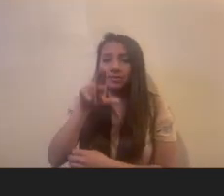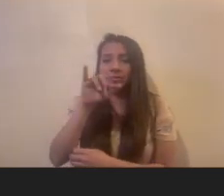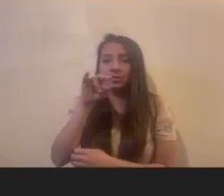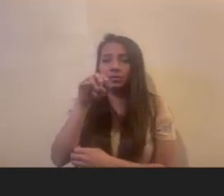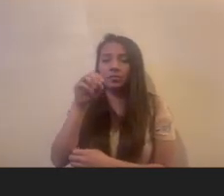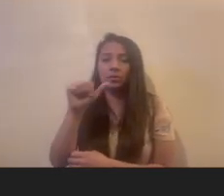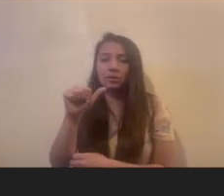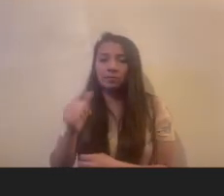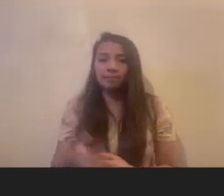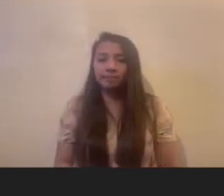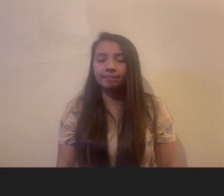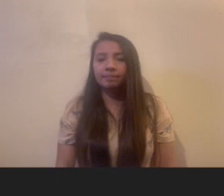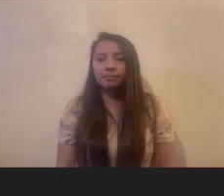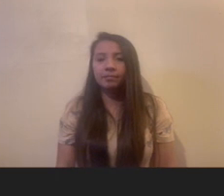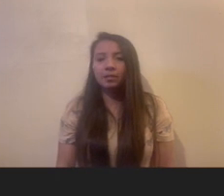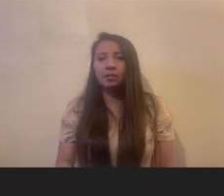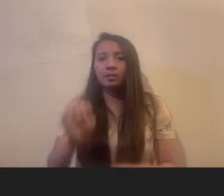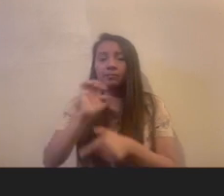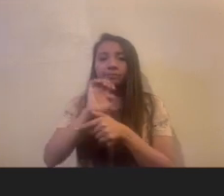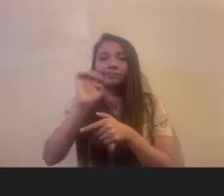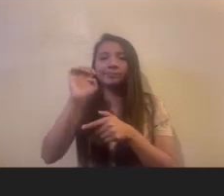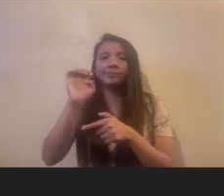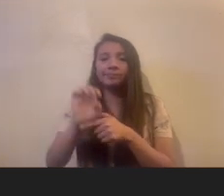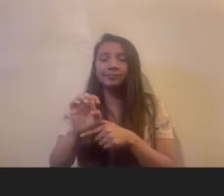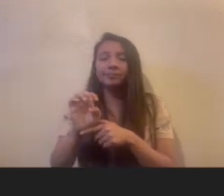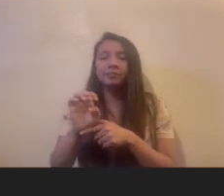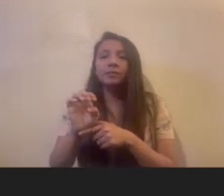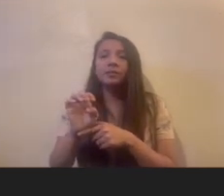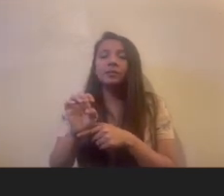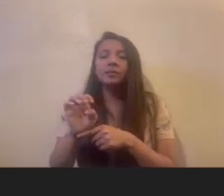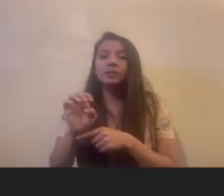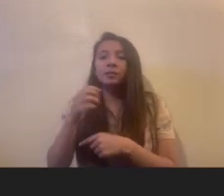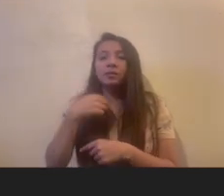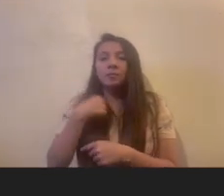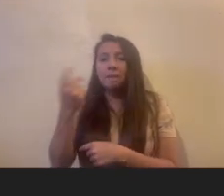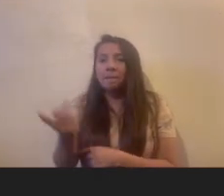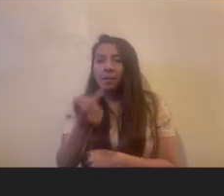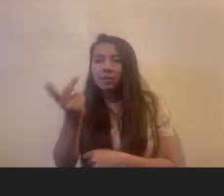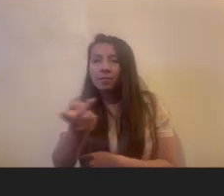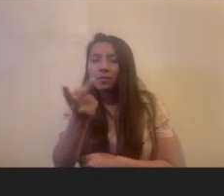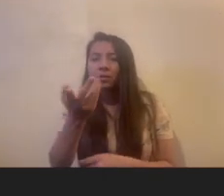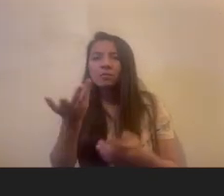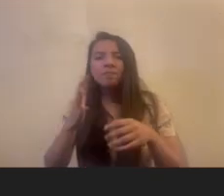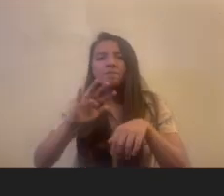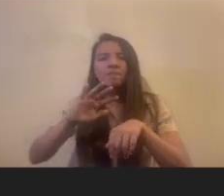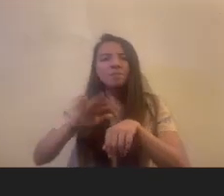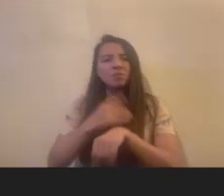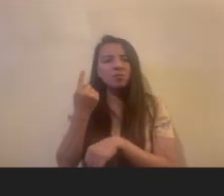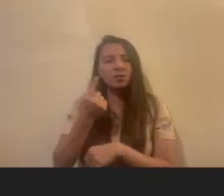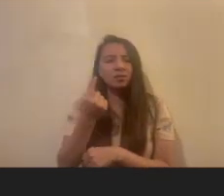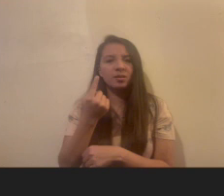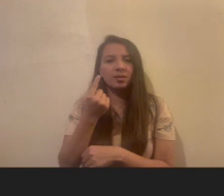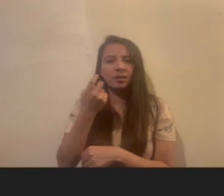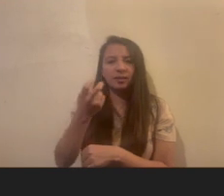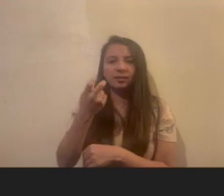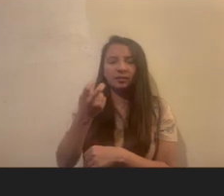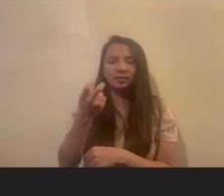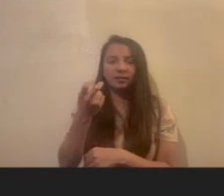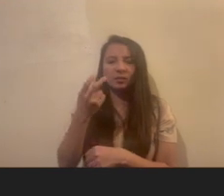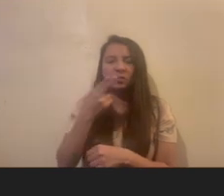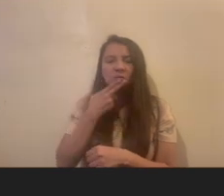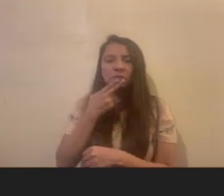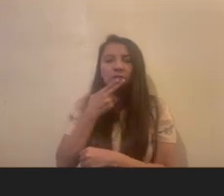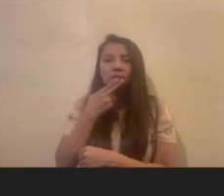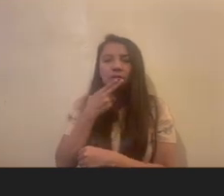La quinoa, pues, ¿no? Entonces, una de ellas, de las preguntas que tengo es, ¿por qué se utilizó esta